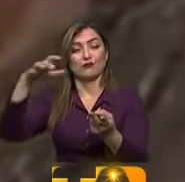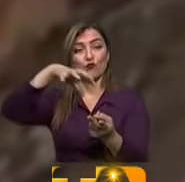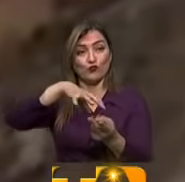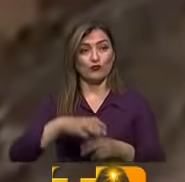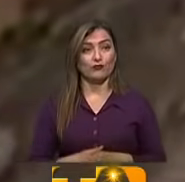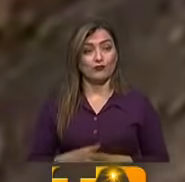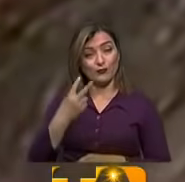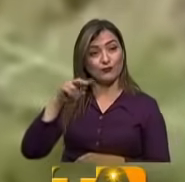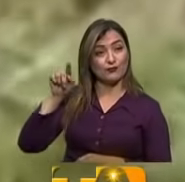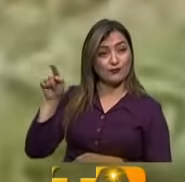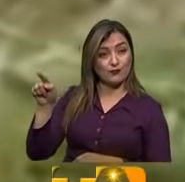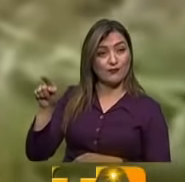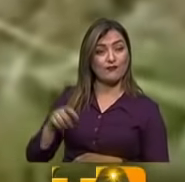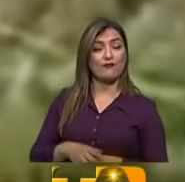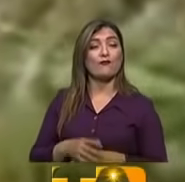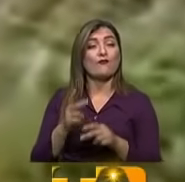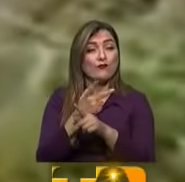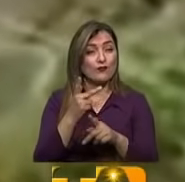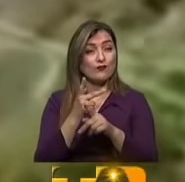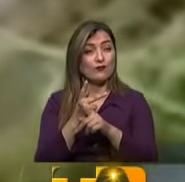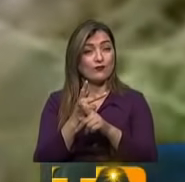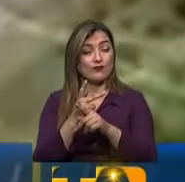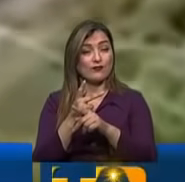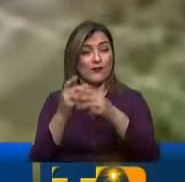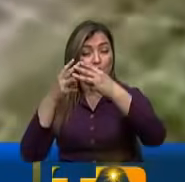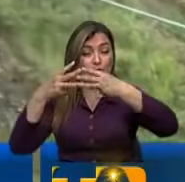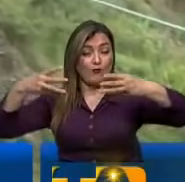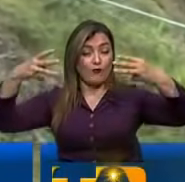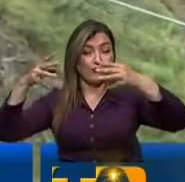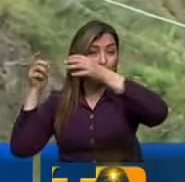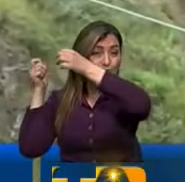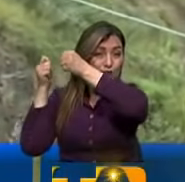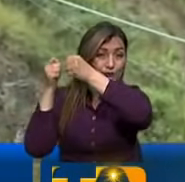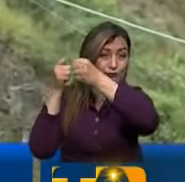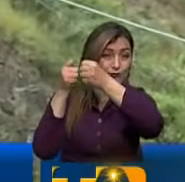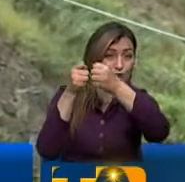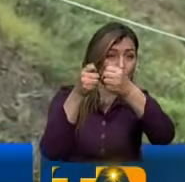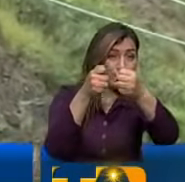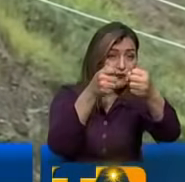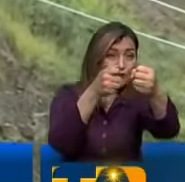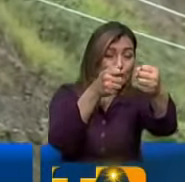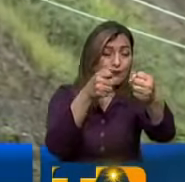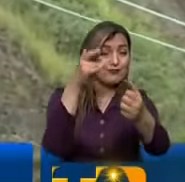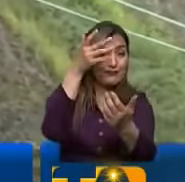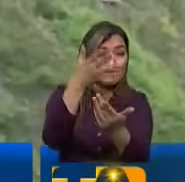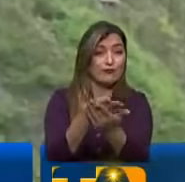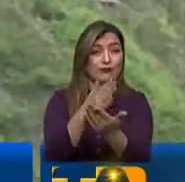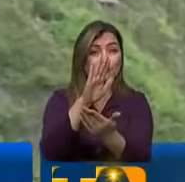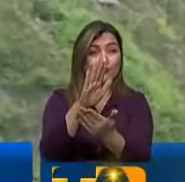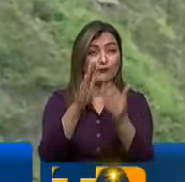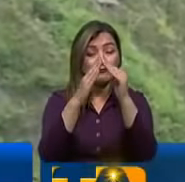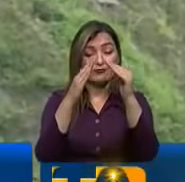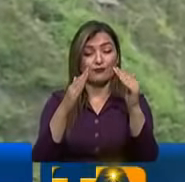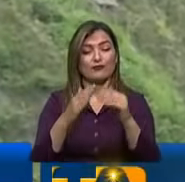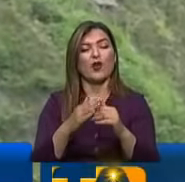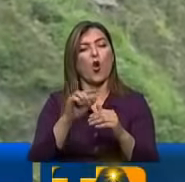se puede evidenciar el paso de mercancía, medios de transporte y hasta personas que arriesgan sus vidas para llegar pronto a su destino. Y